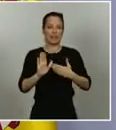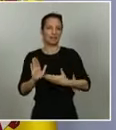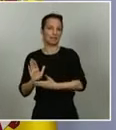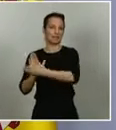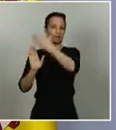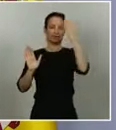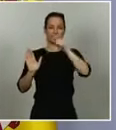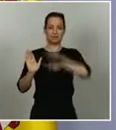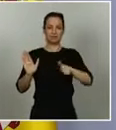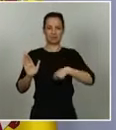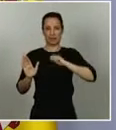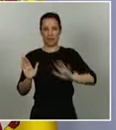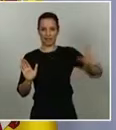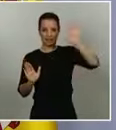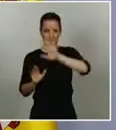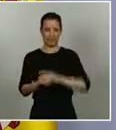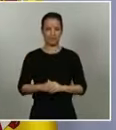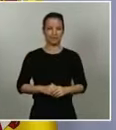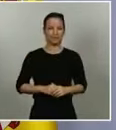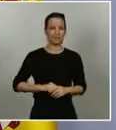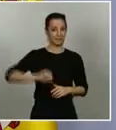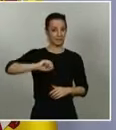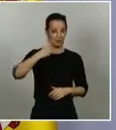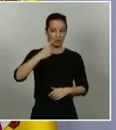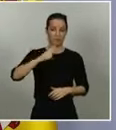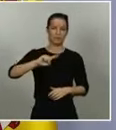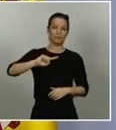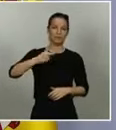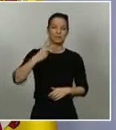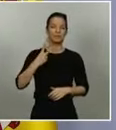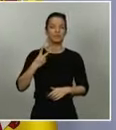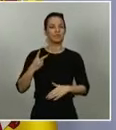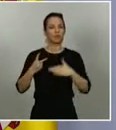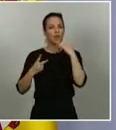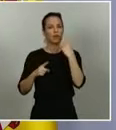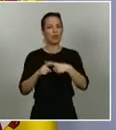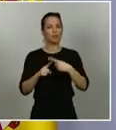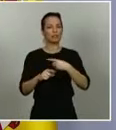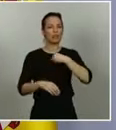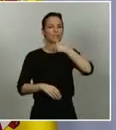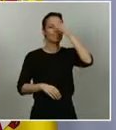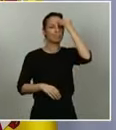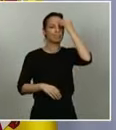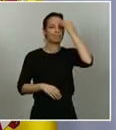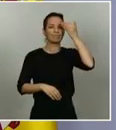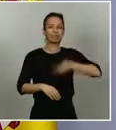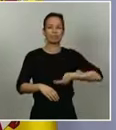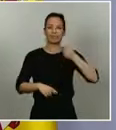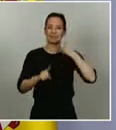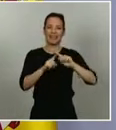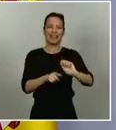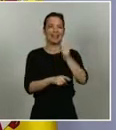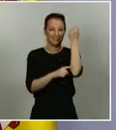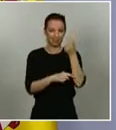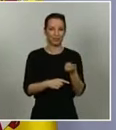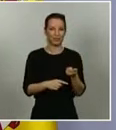población española. En segundo lugar, algo que consideramos que ha sido la clave del éxito, y es el haber sustentado el